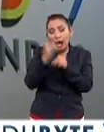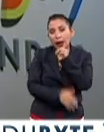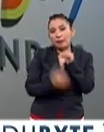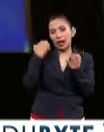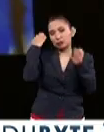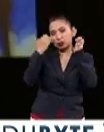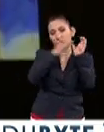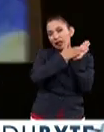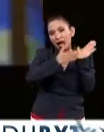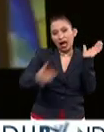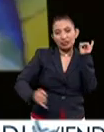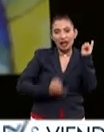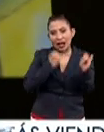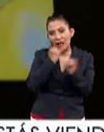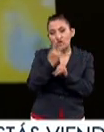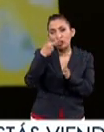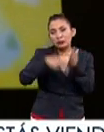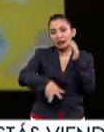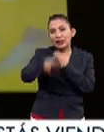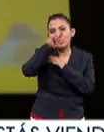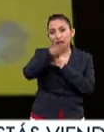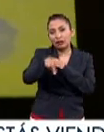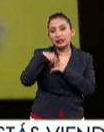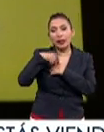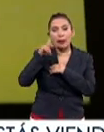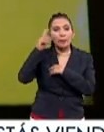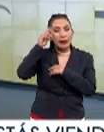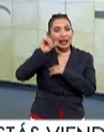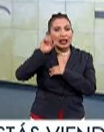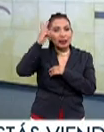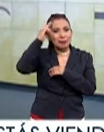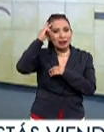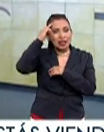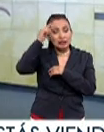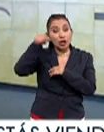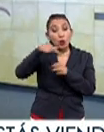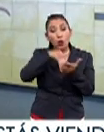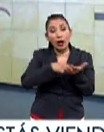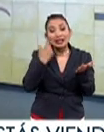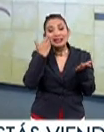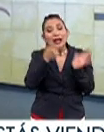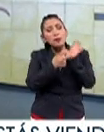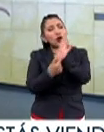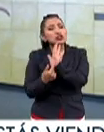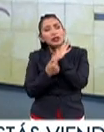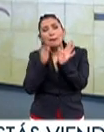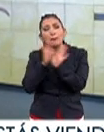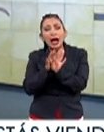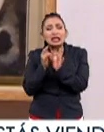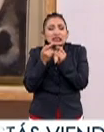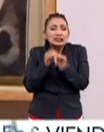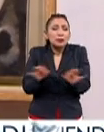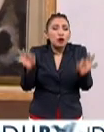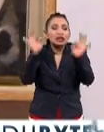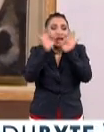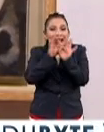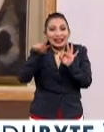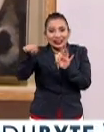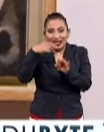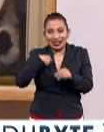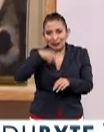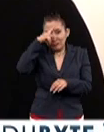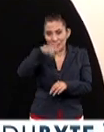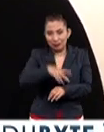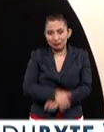de Exposiciones Internacionales 2018 en el Palacio de Bellas Artes, lugar que busca mostrar lo más trascendental al público de